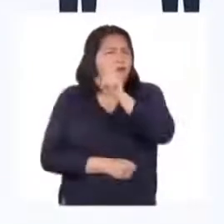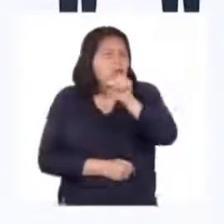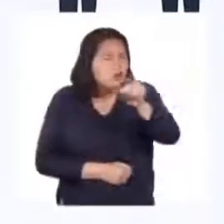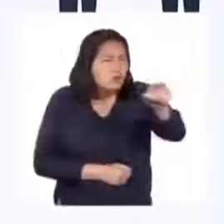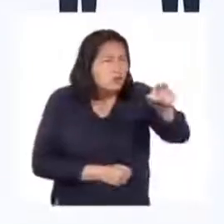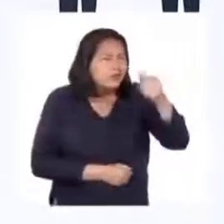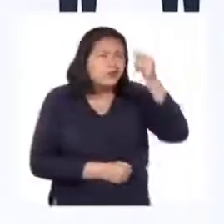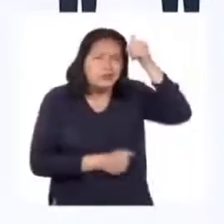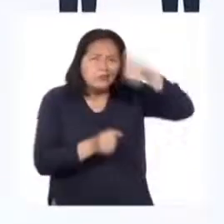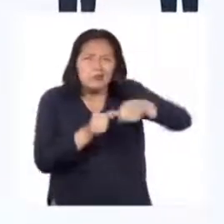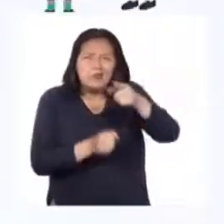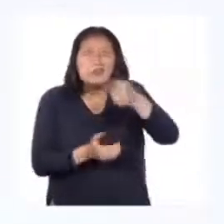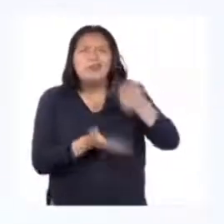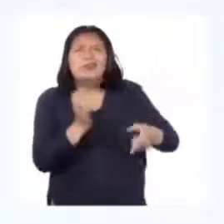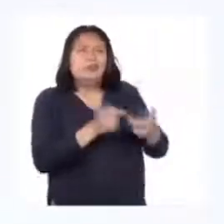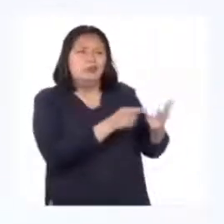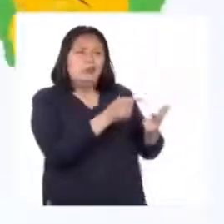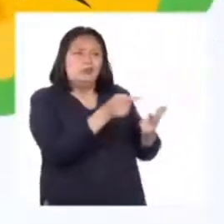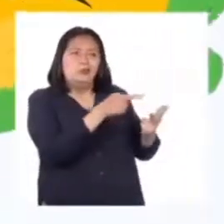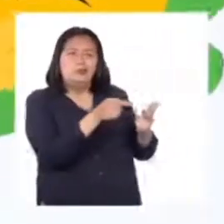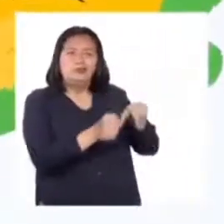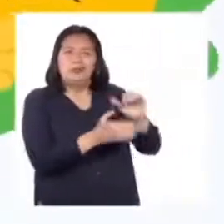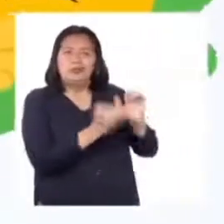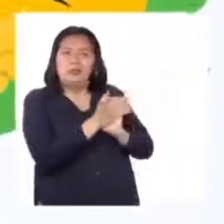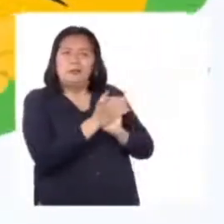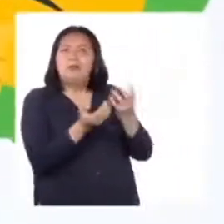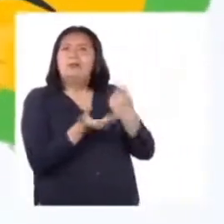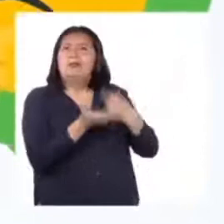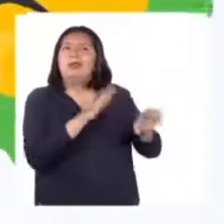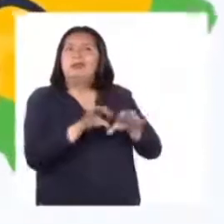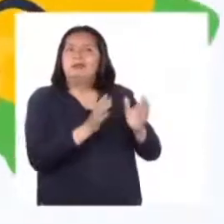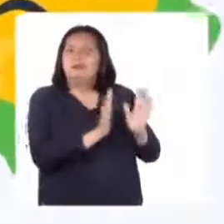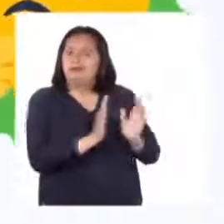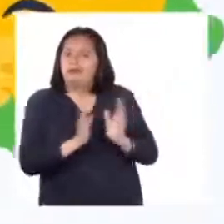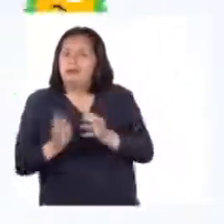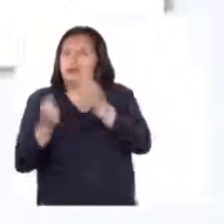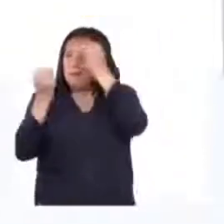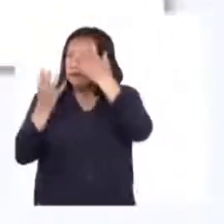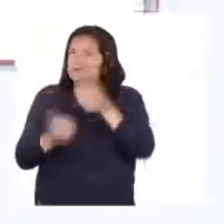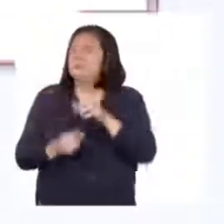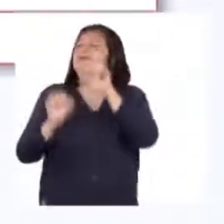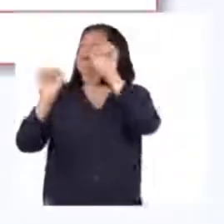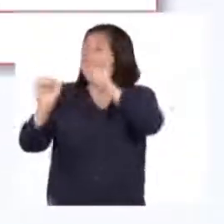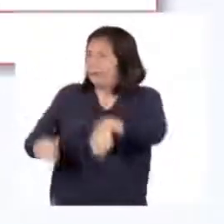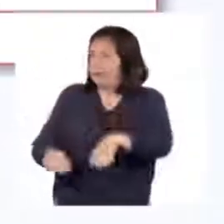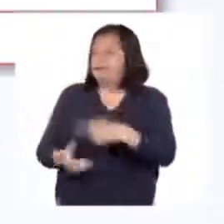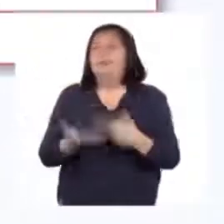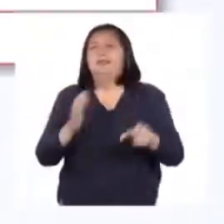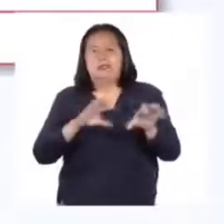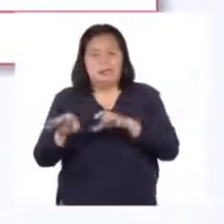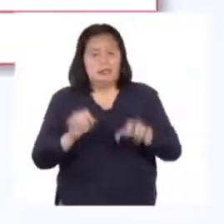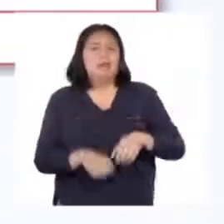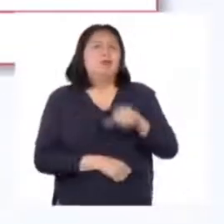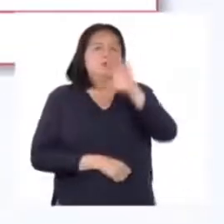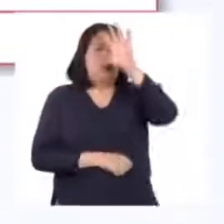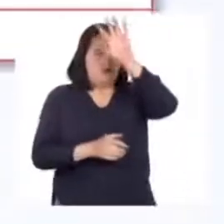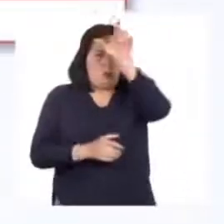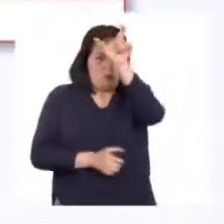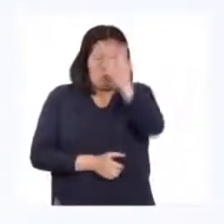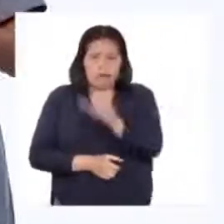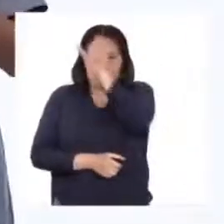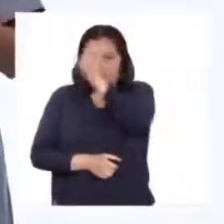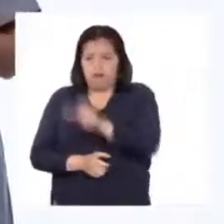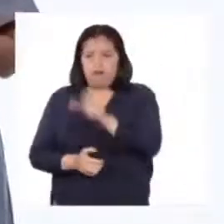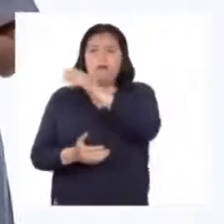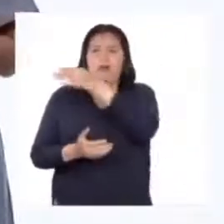¿Recuerdan qué hicieron nuestros amigos para organizar la información? Así es, ellos elaboraron una tabla de